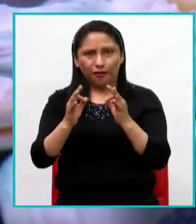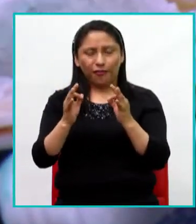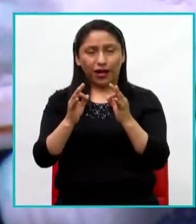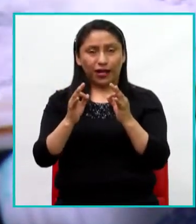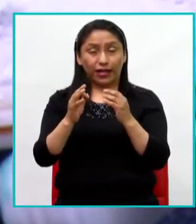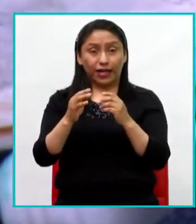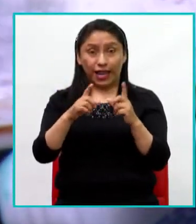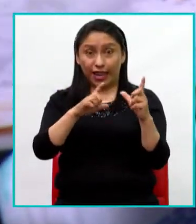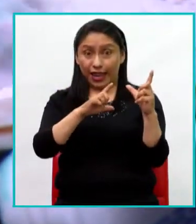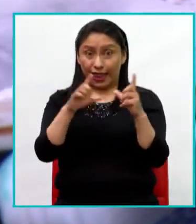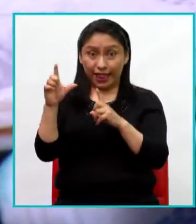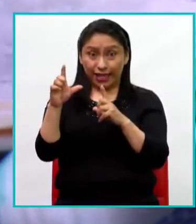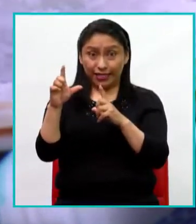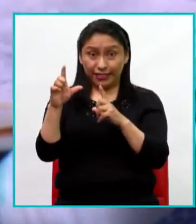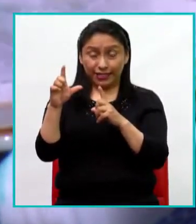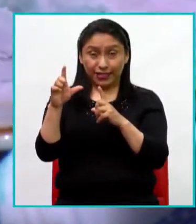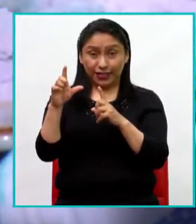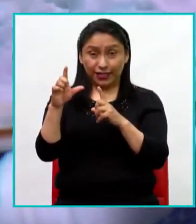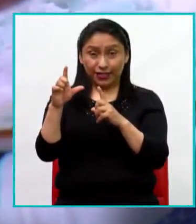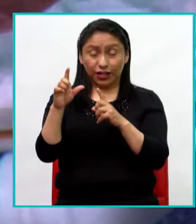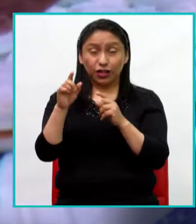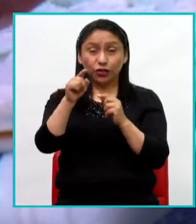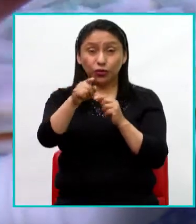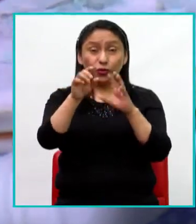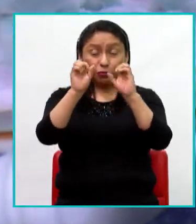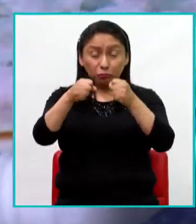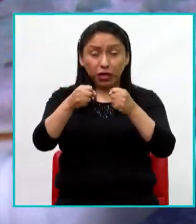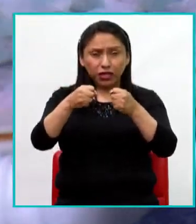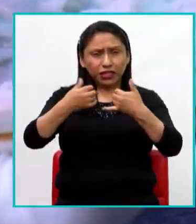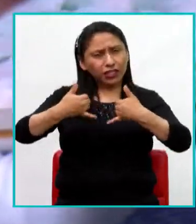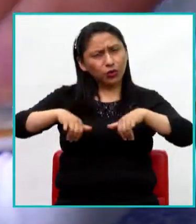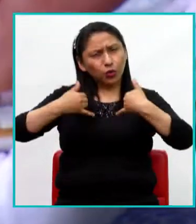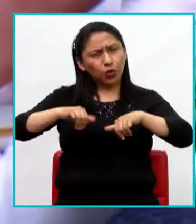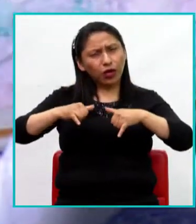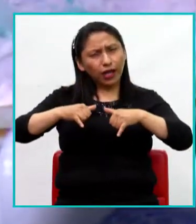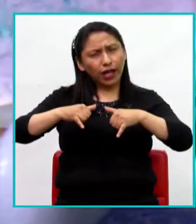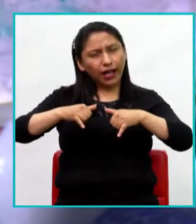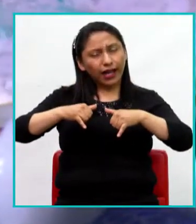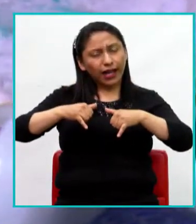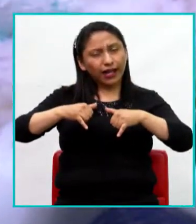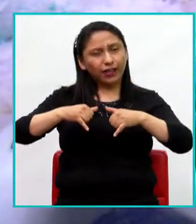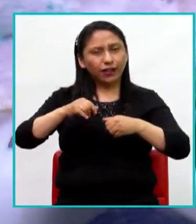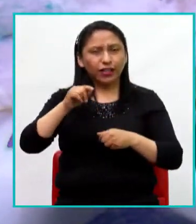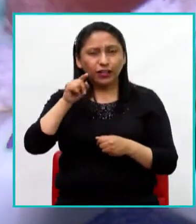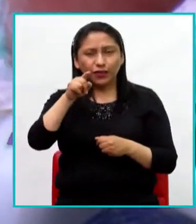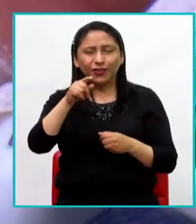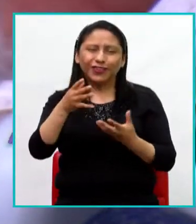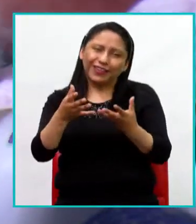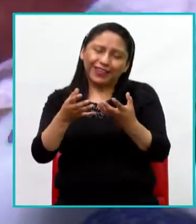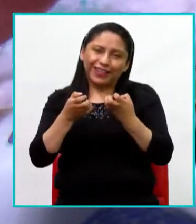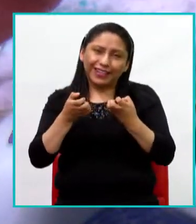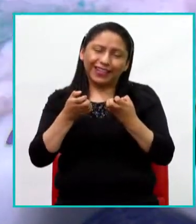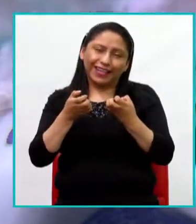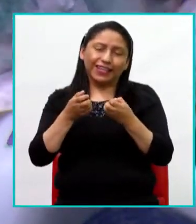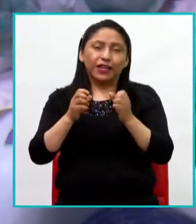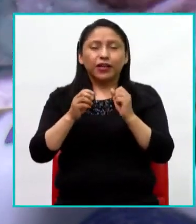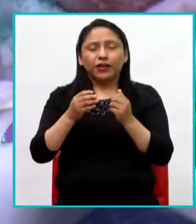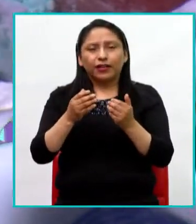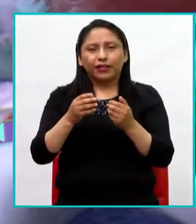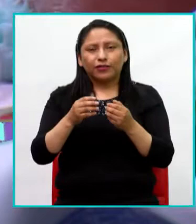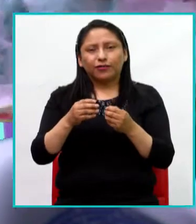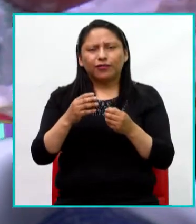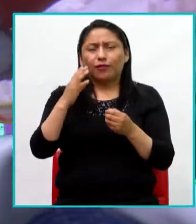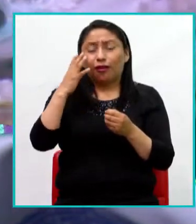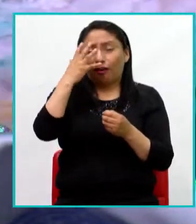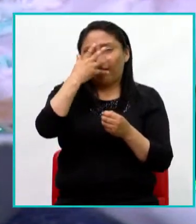vez que ya tengas la masa, puedes jugar a formar lo que tú quieras. Las masas pues son muy,